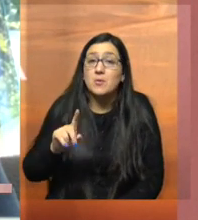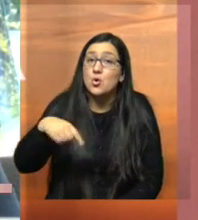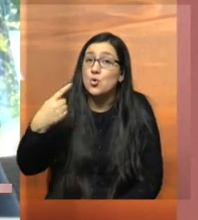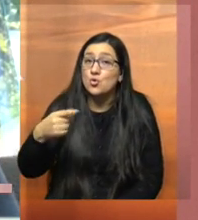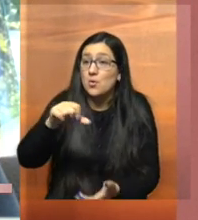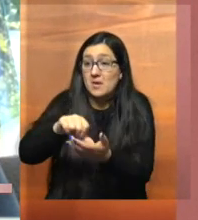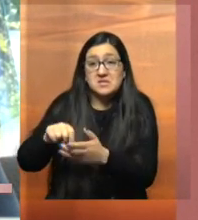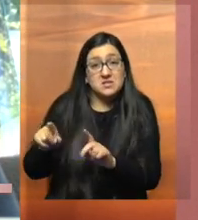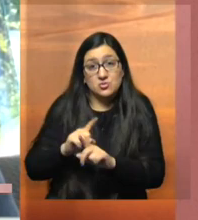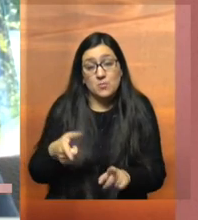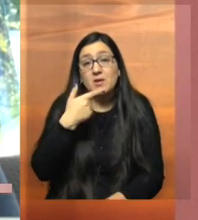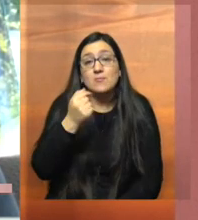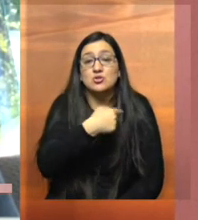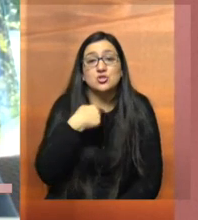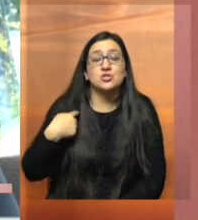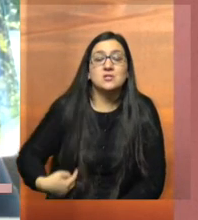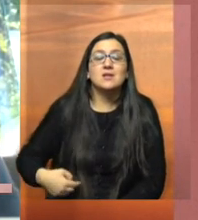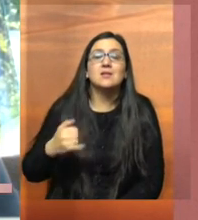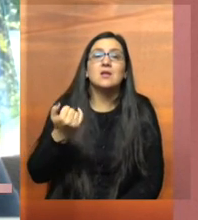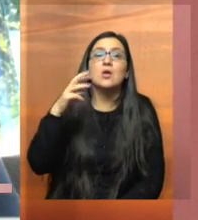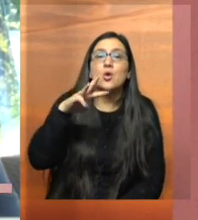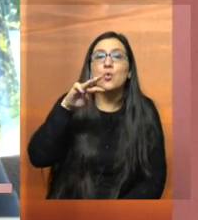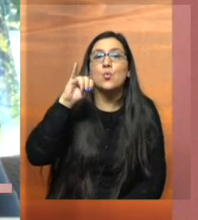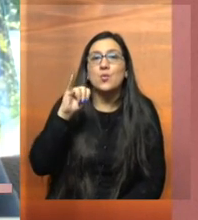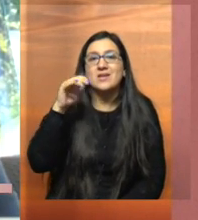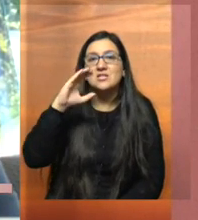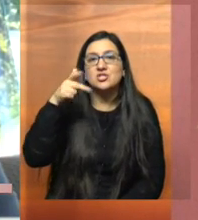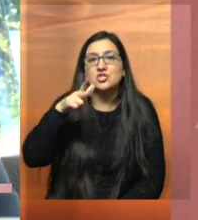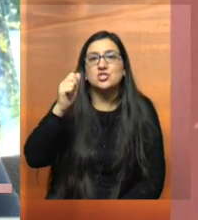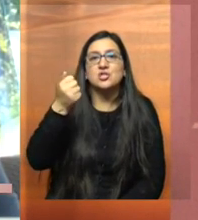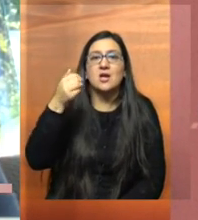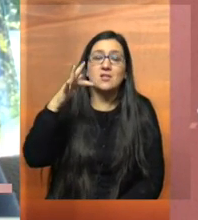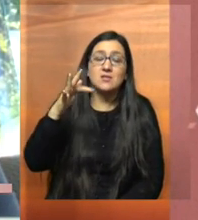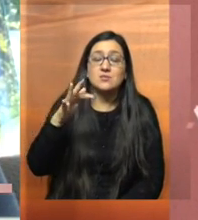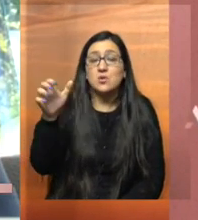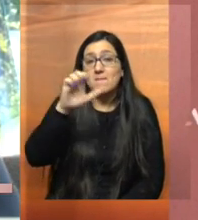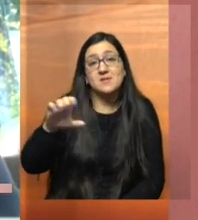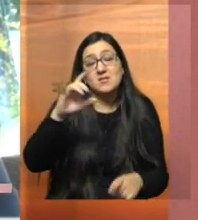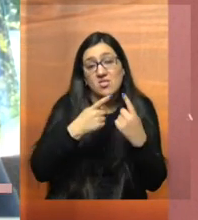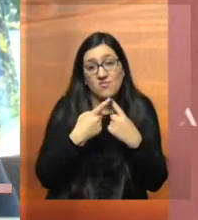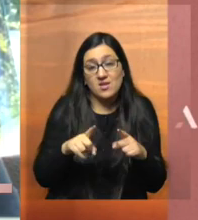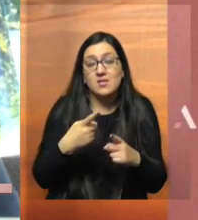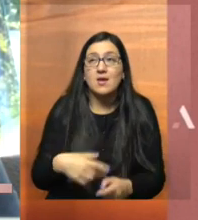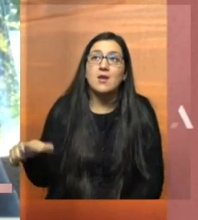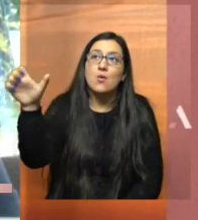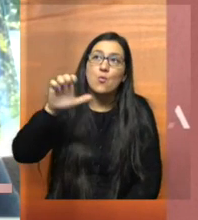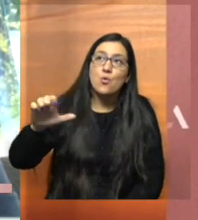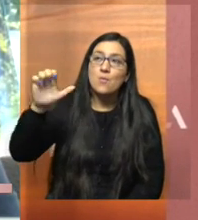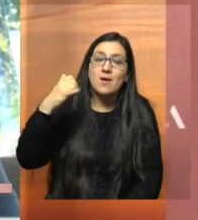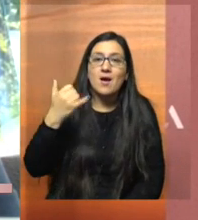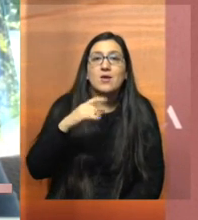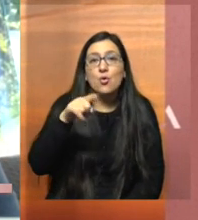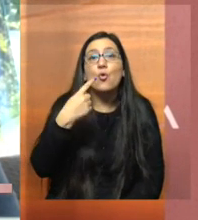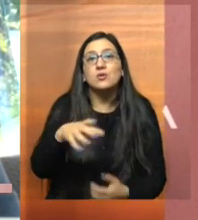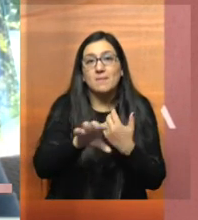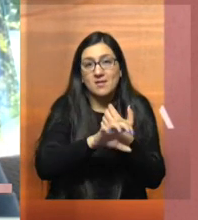mundo. China, por ejemplo, utiliza WeChat, que es otra compañía completamente distinta. En Europa, otras